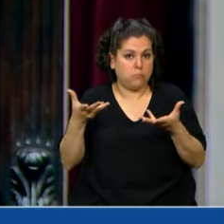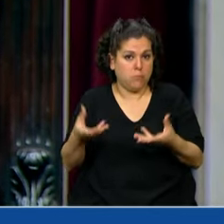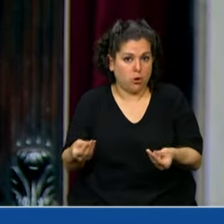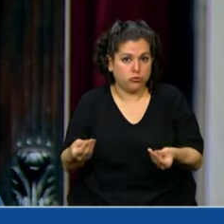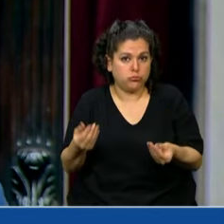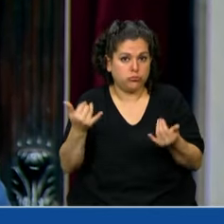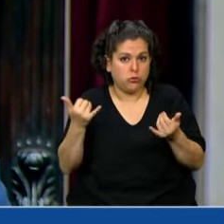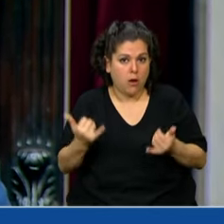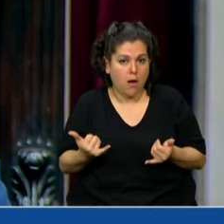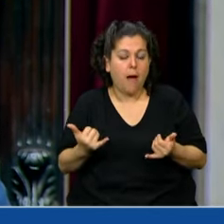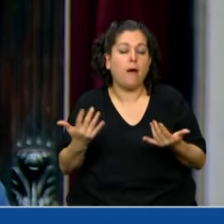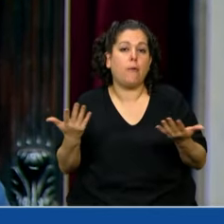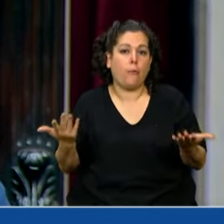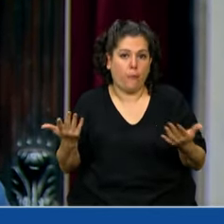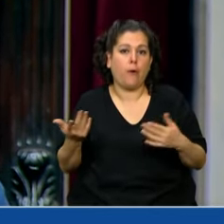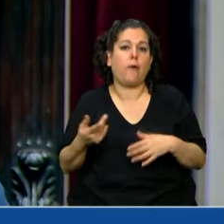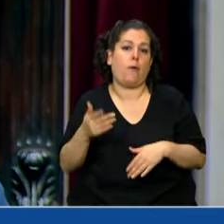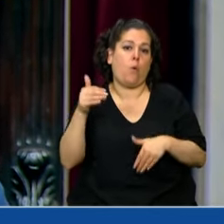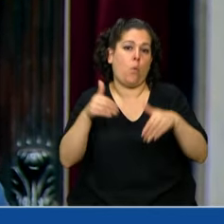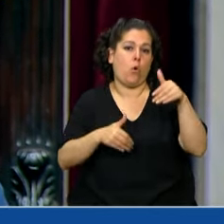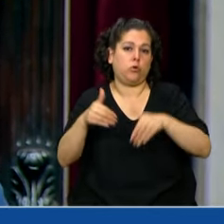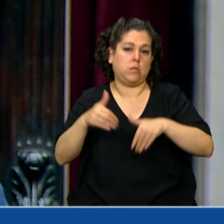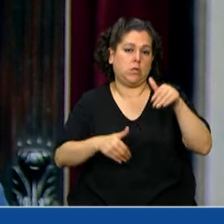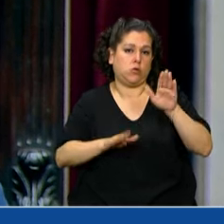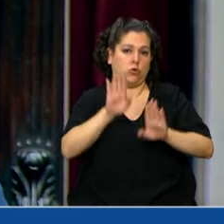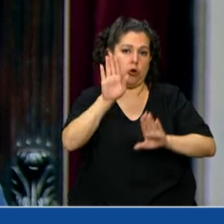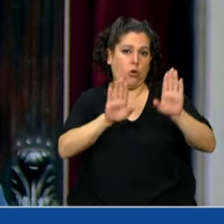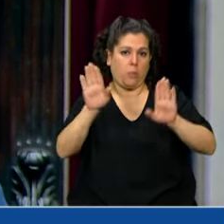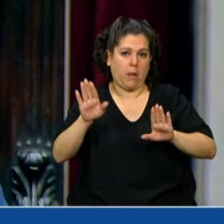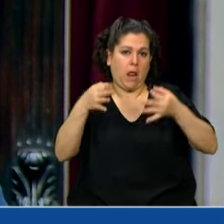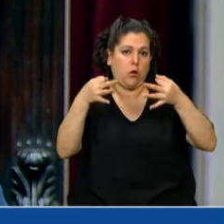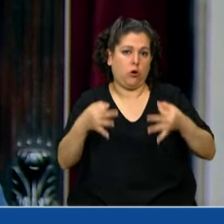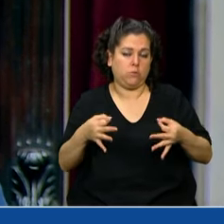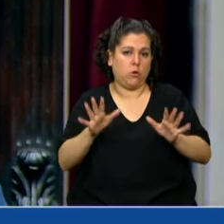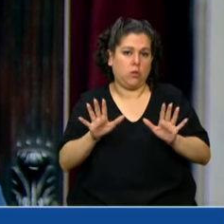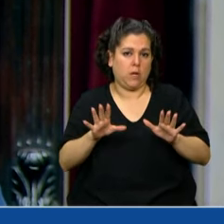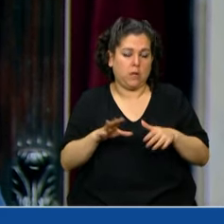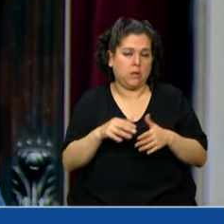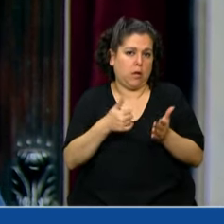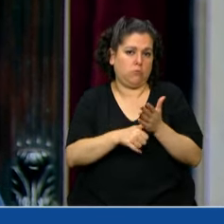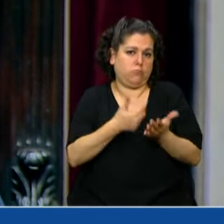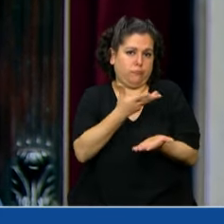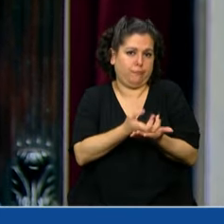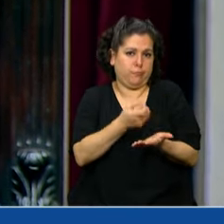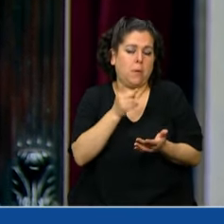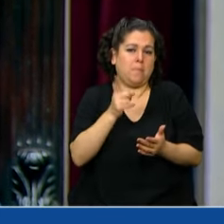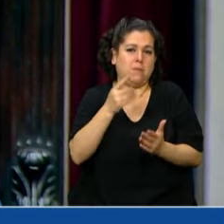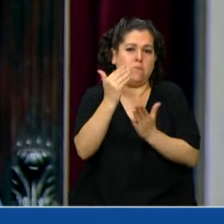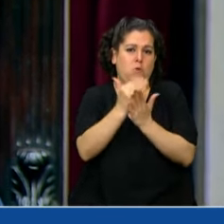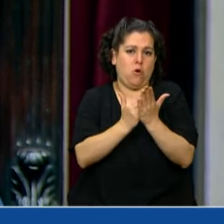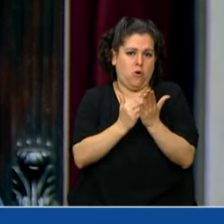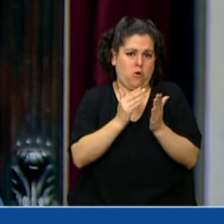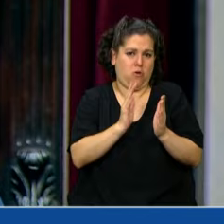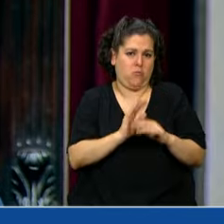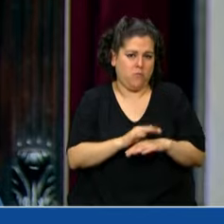apoyada se va a proceder a hacer la votación nominal correspondiente con respecto a la moción de